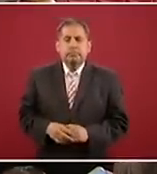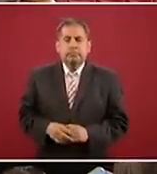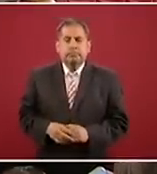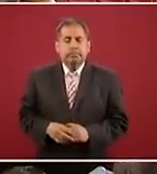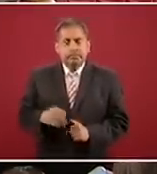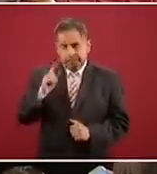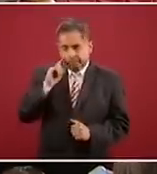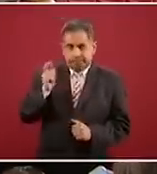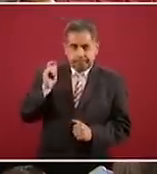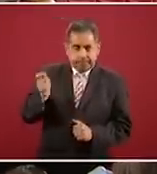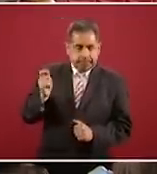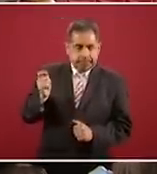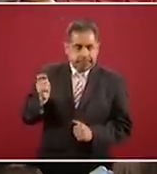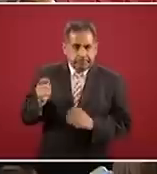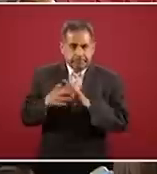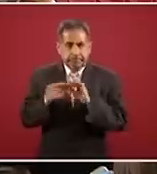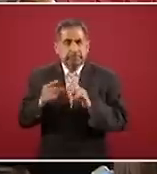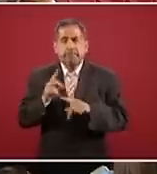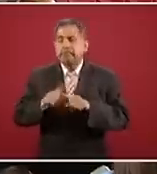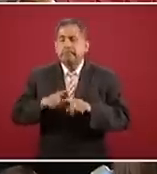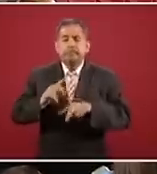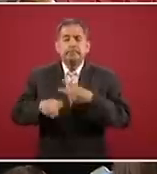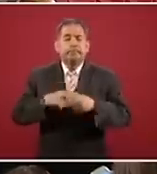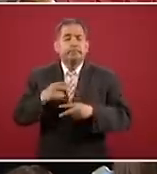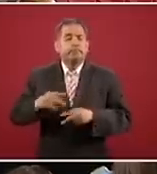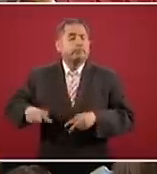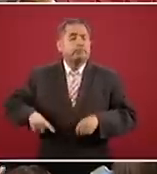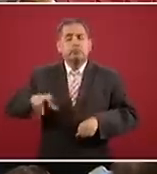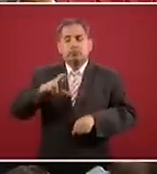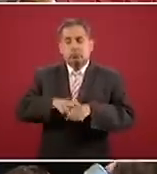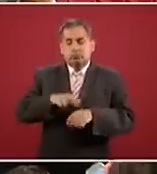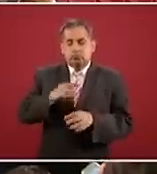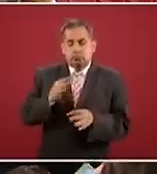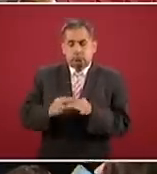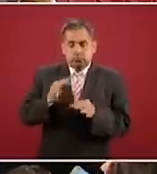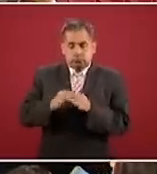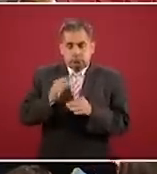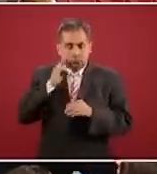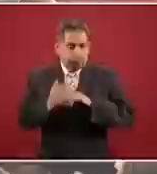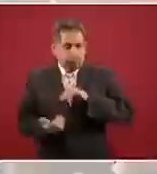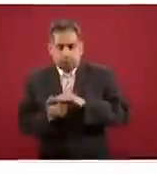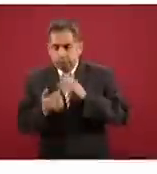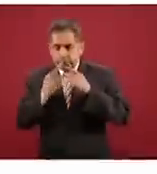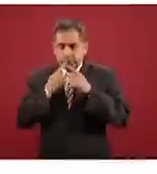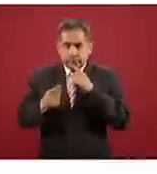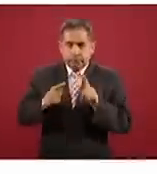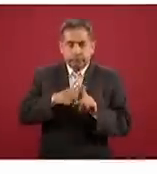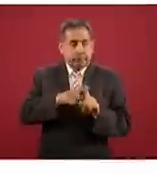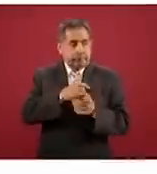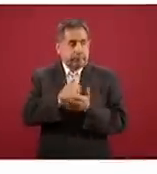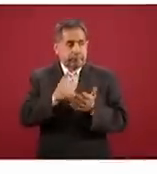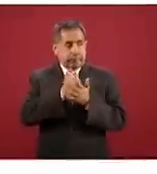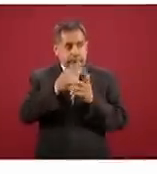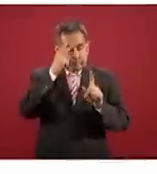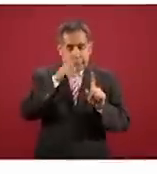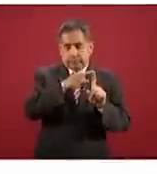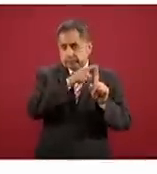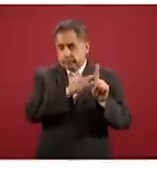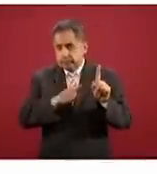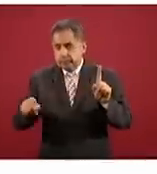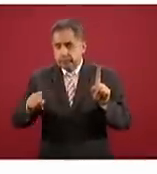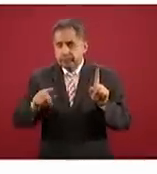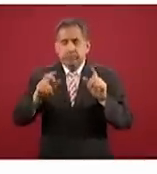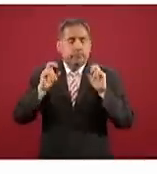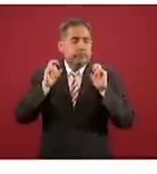Bueno, aquí está la asistencia de los gobernadores a las mesas. Viene desde la Ciudad de México, Chiapas, San